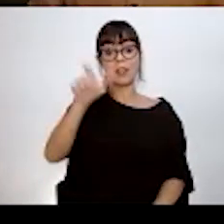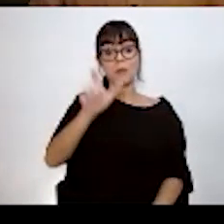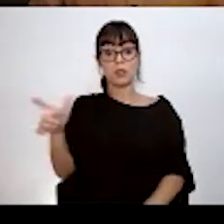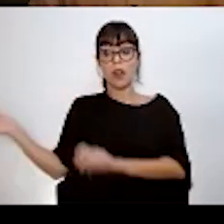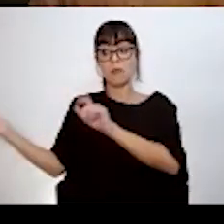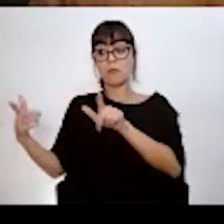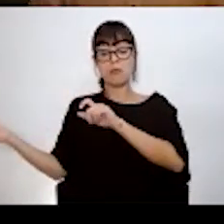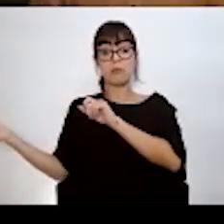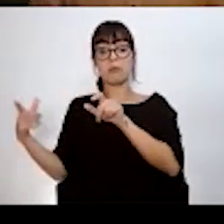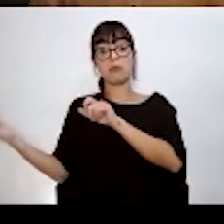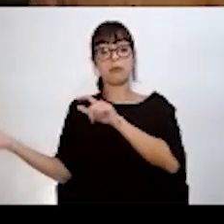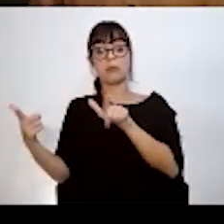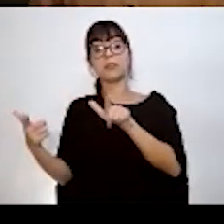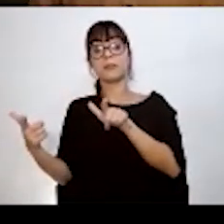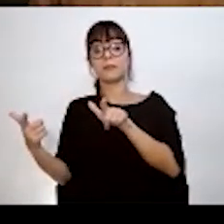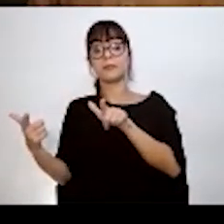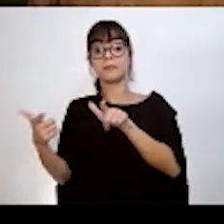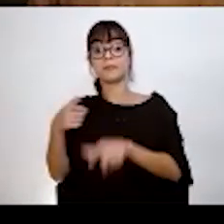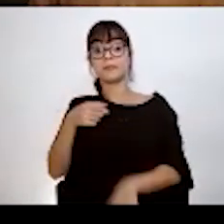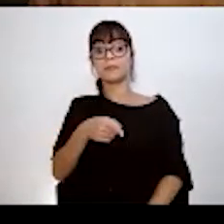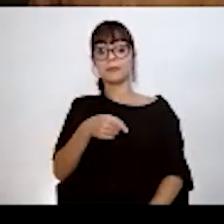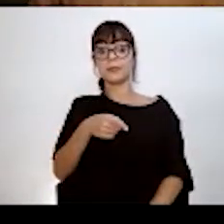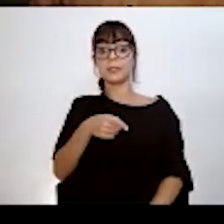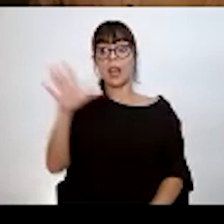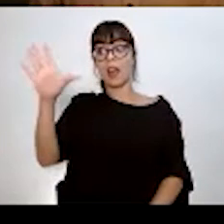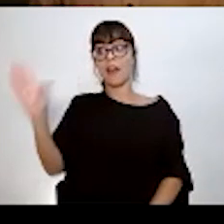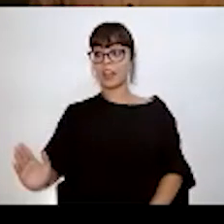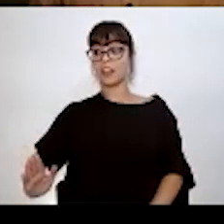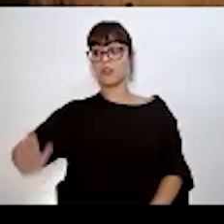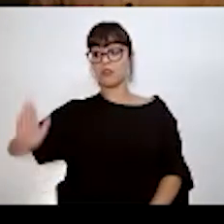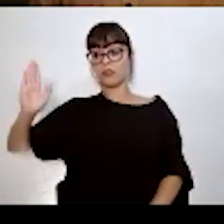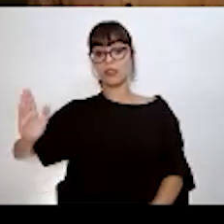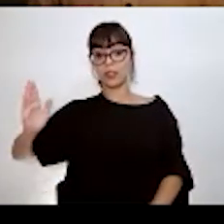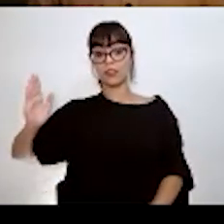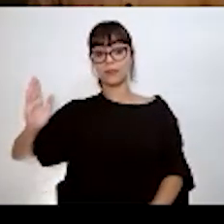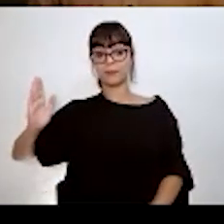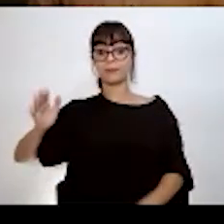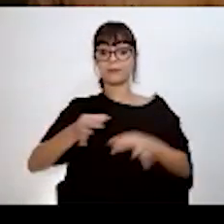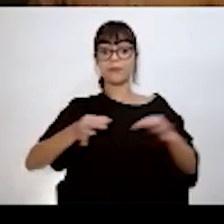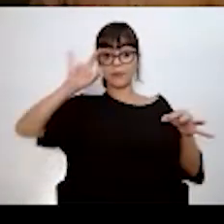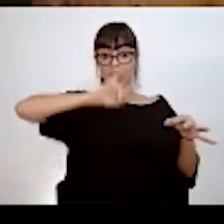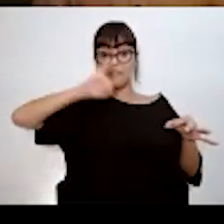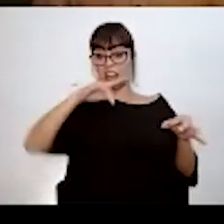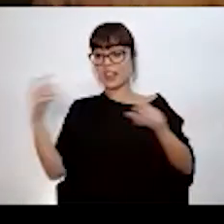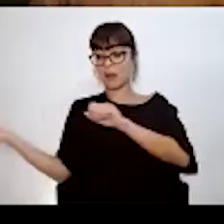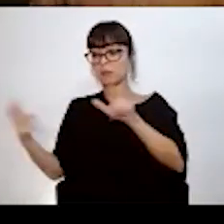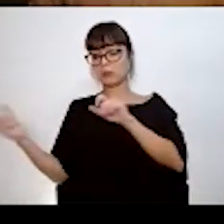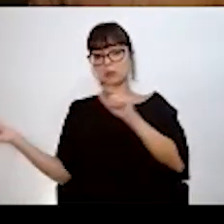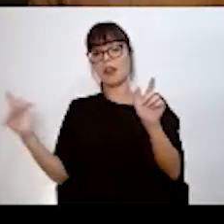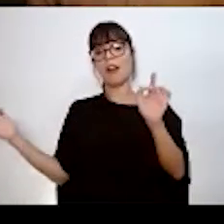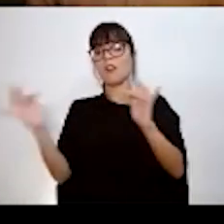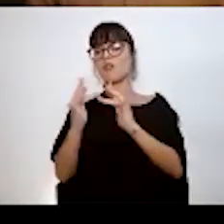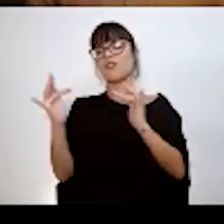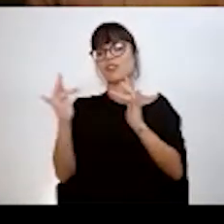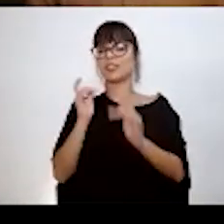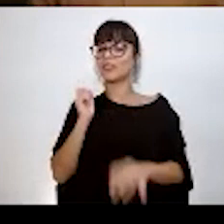las relaciones del territorio canario con el territorio norteafricano continental son mucho más dinámicas, son mucho más frecuentes, fueron mucho más